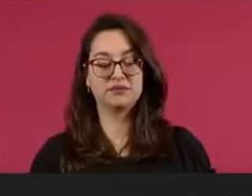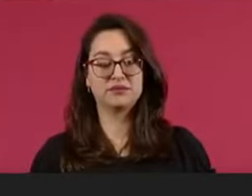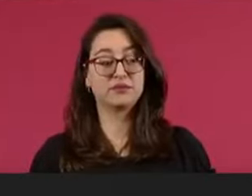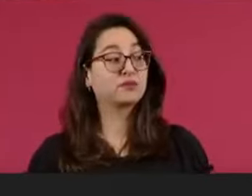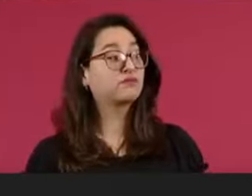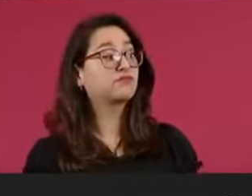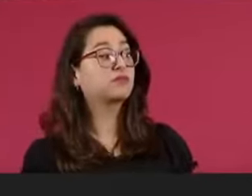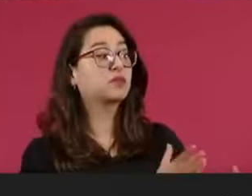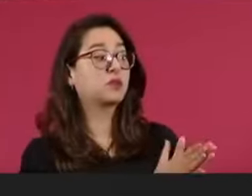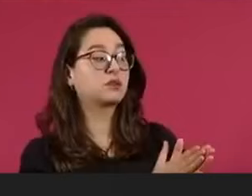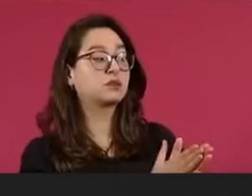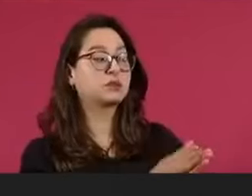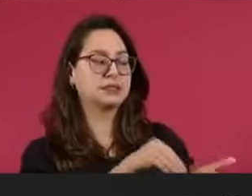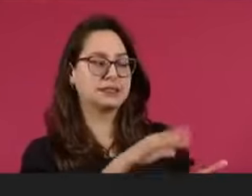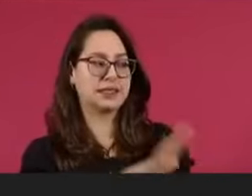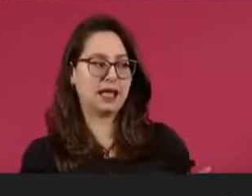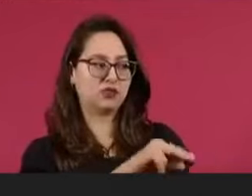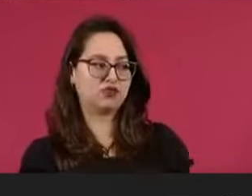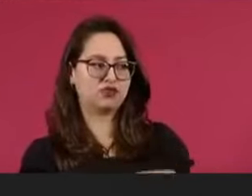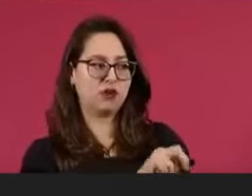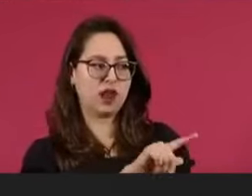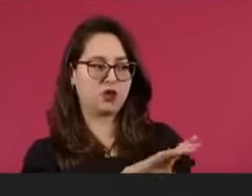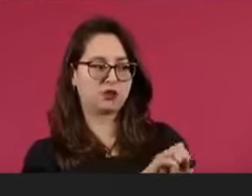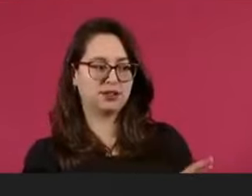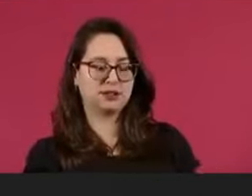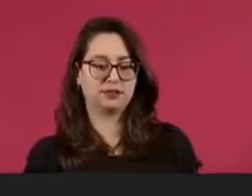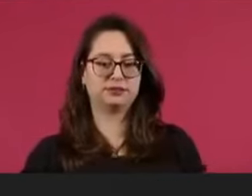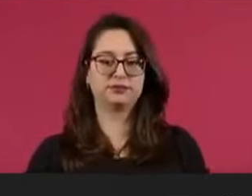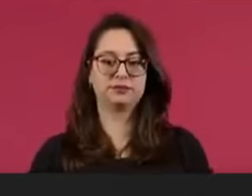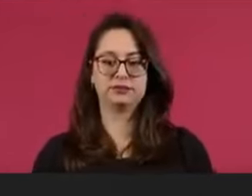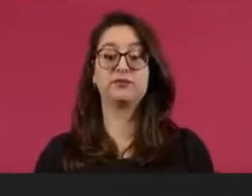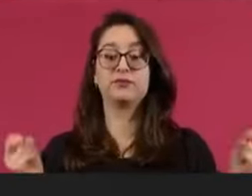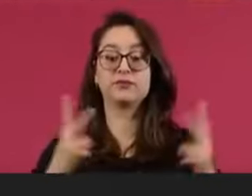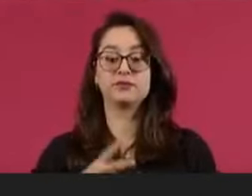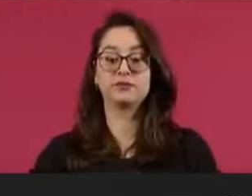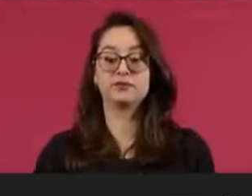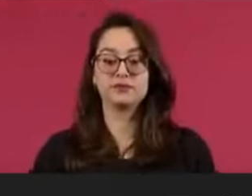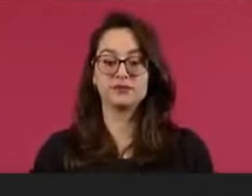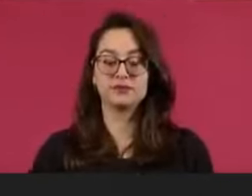que reciba. Nos estamos viendo.